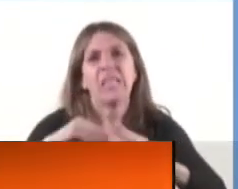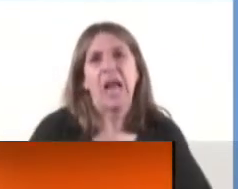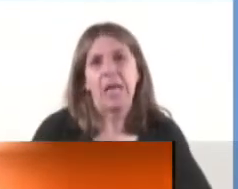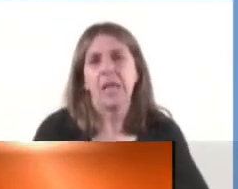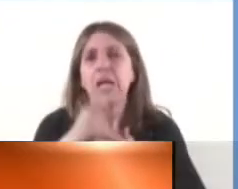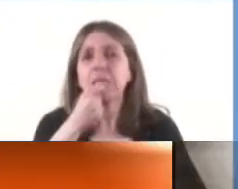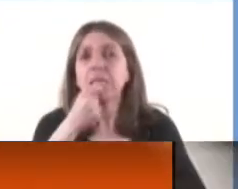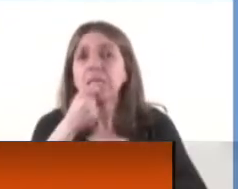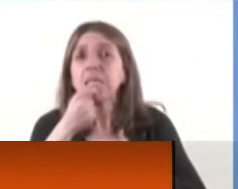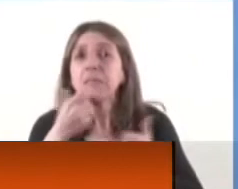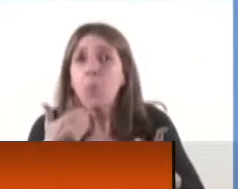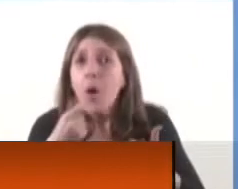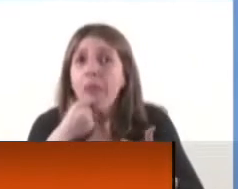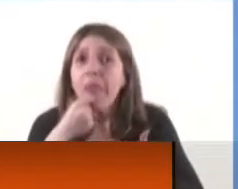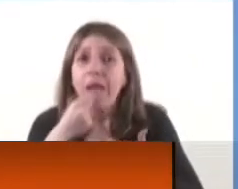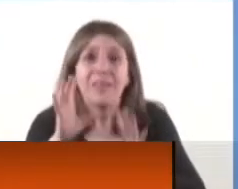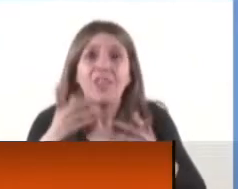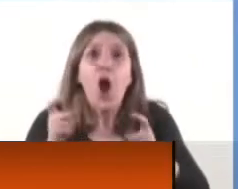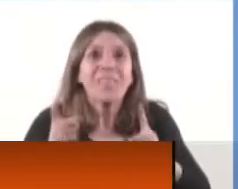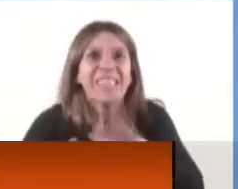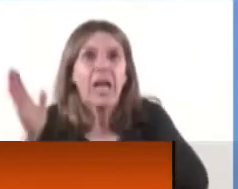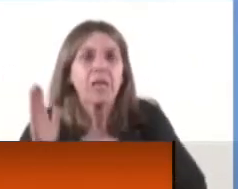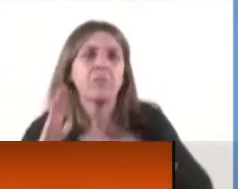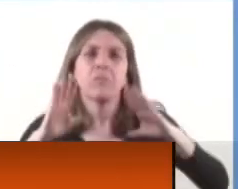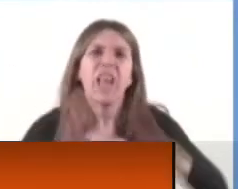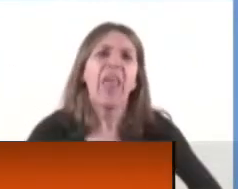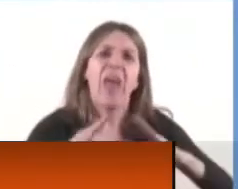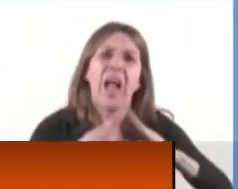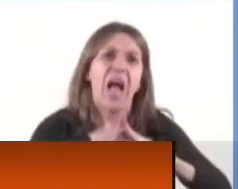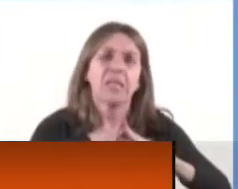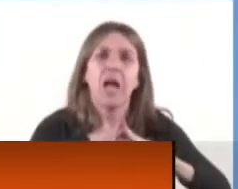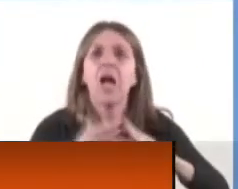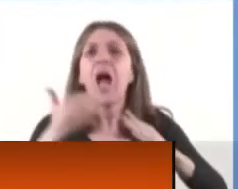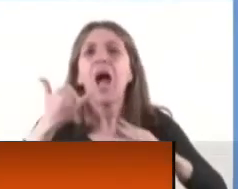sus casas, que se preserven. Que todos entendamos